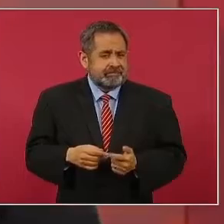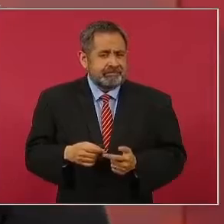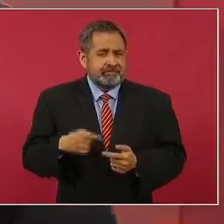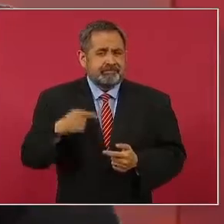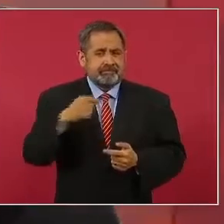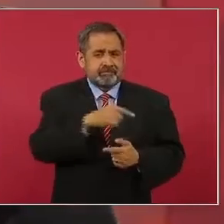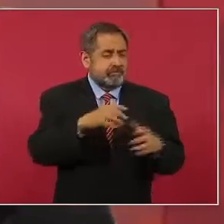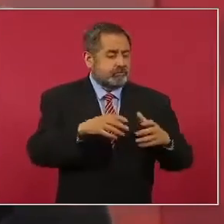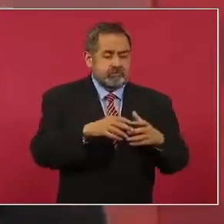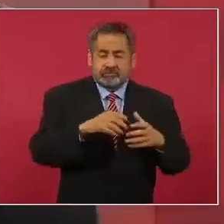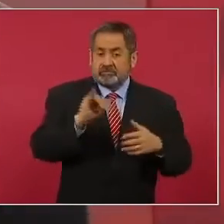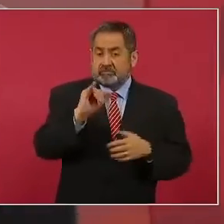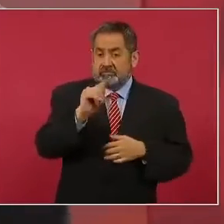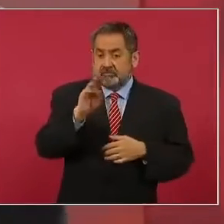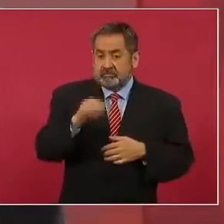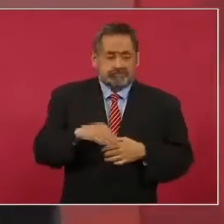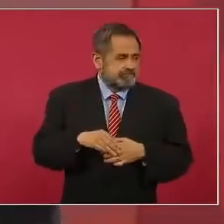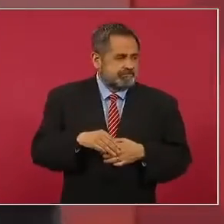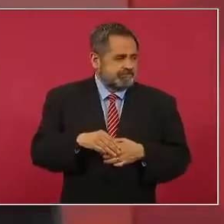impusieran a un candidato